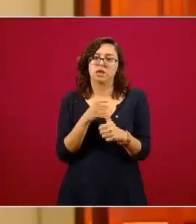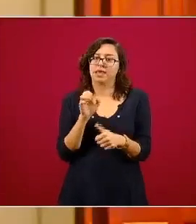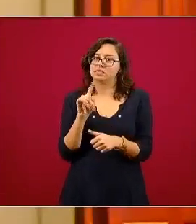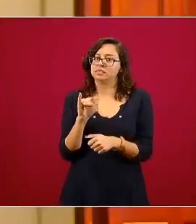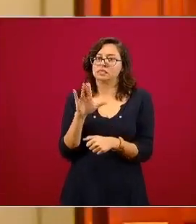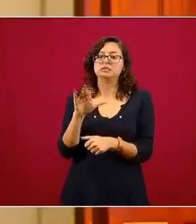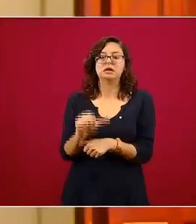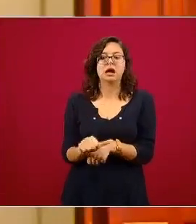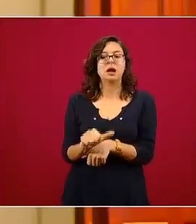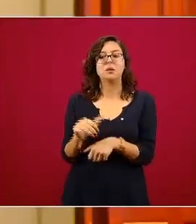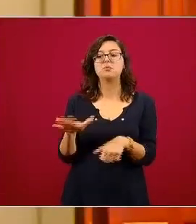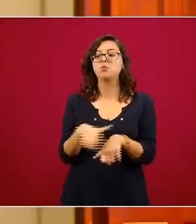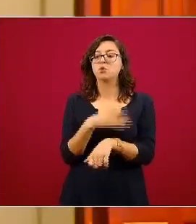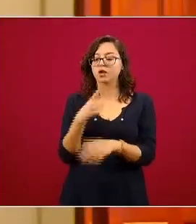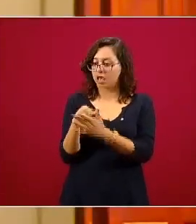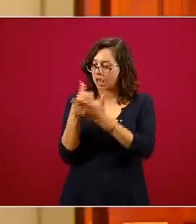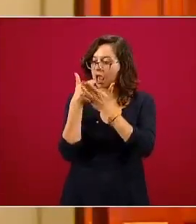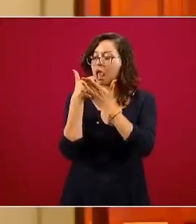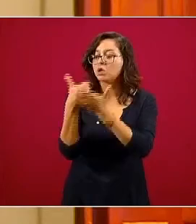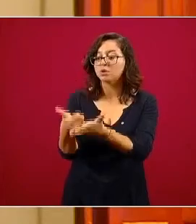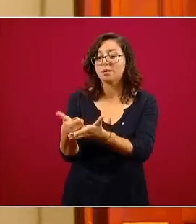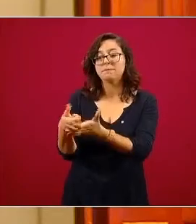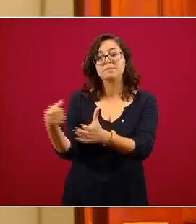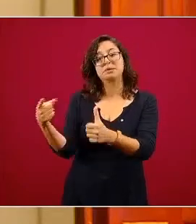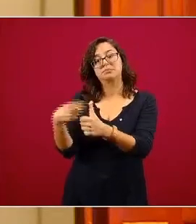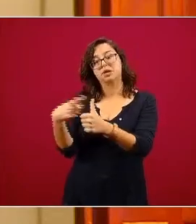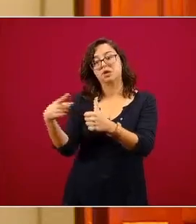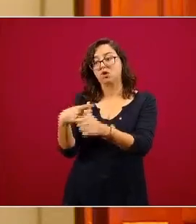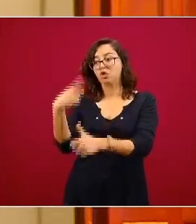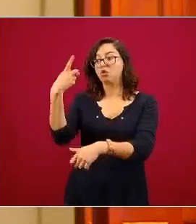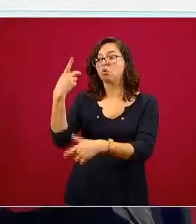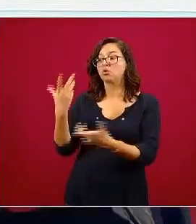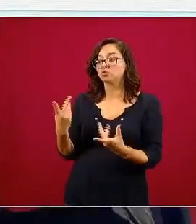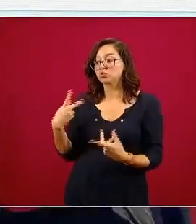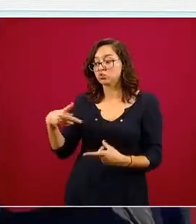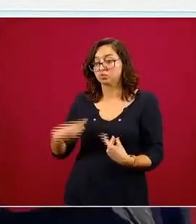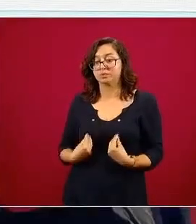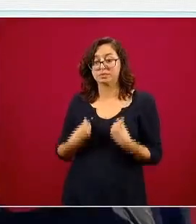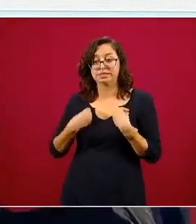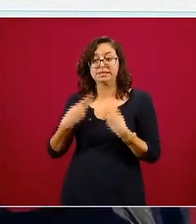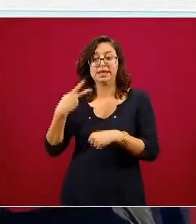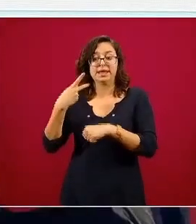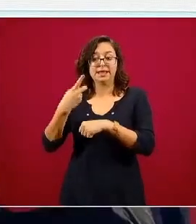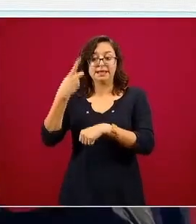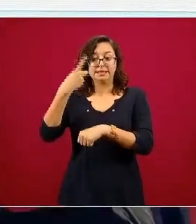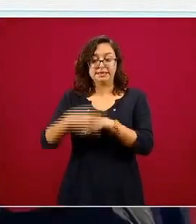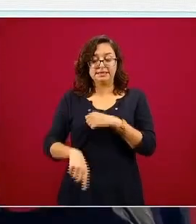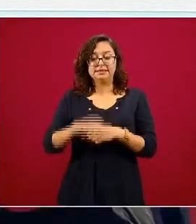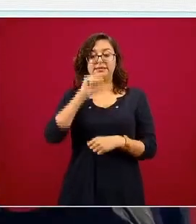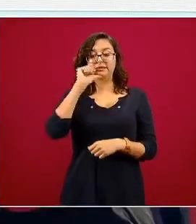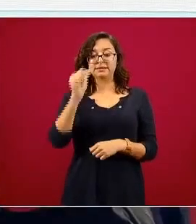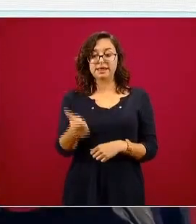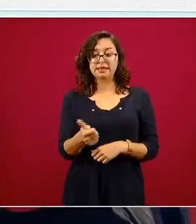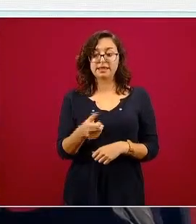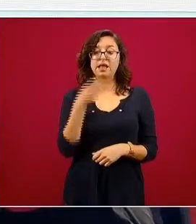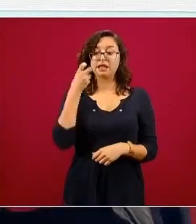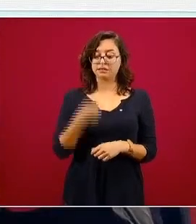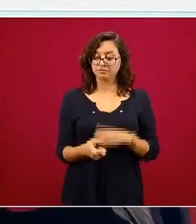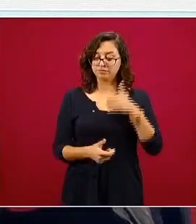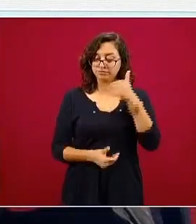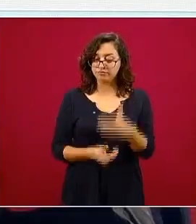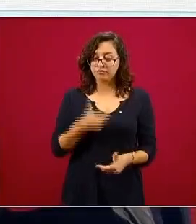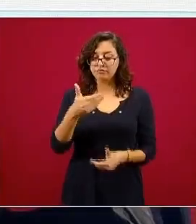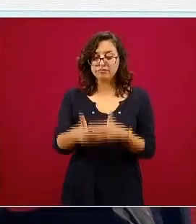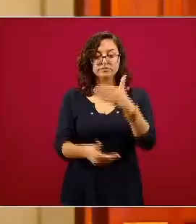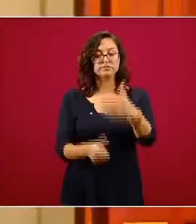ayudarlos, tenemos que tener cuidado de no dañarlos. Y entonces lo que se busca en todos los procesos es que